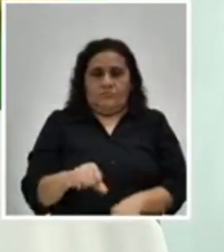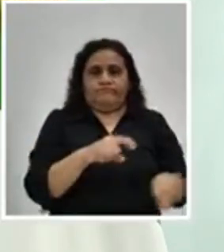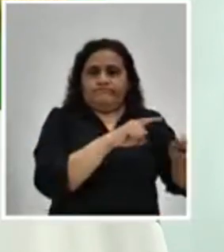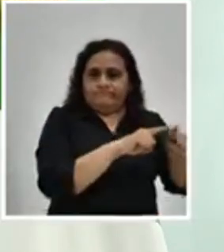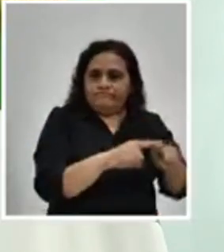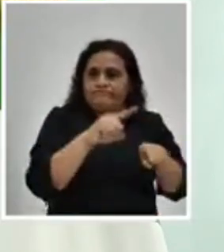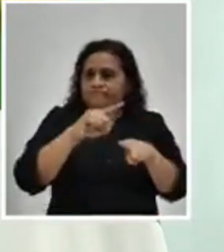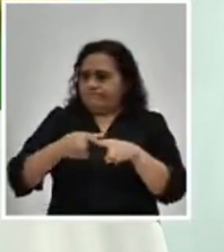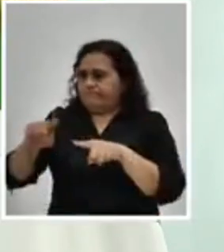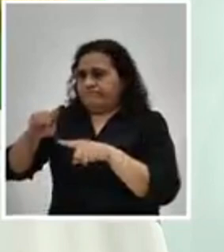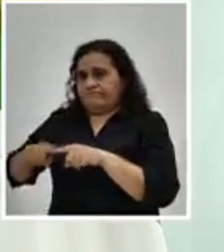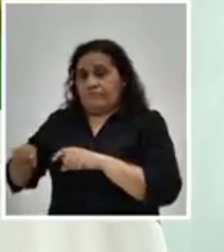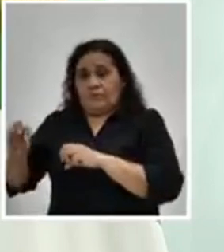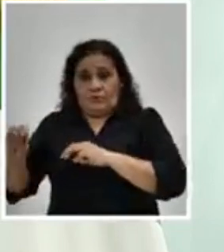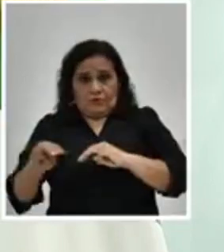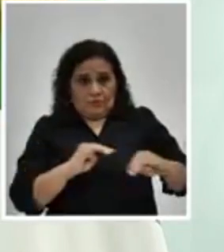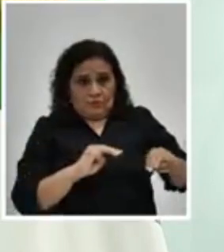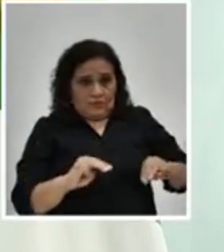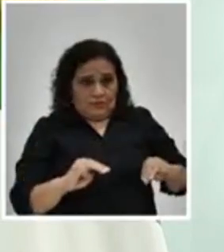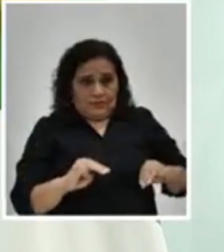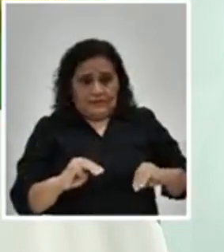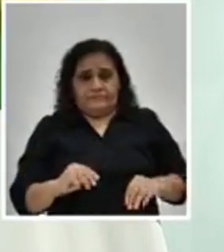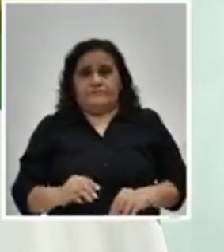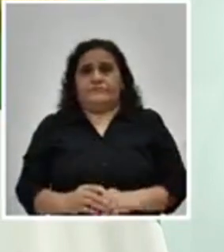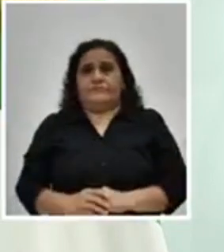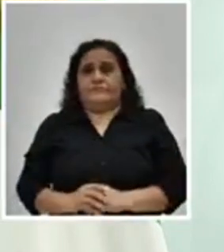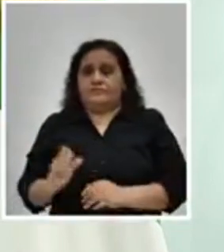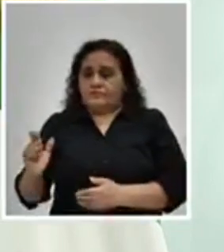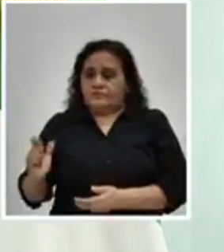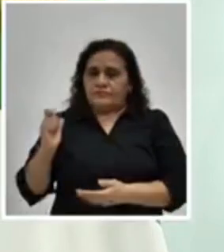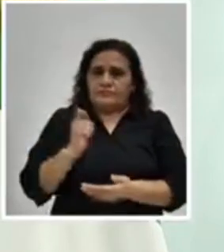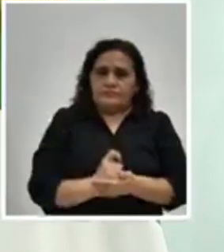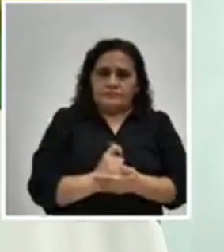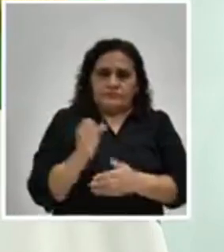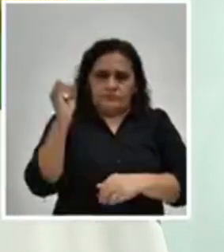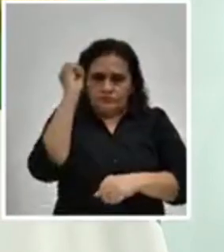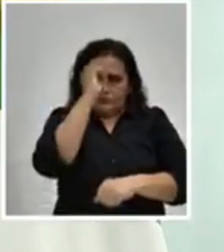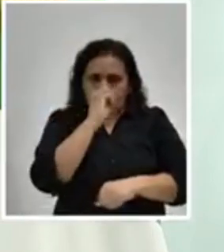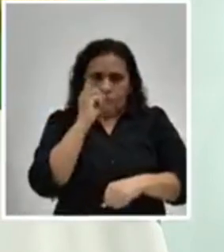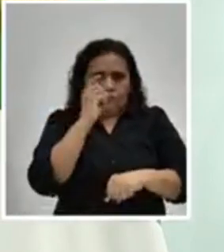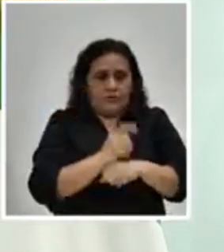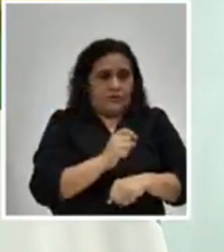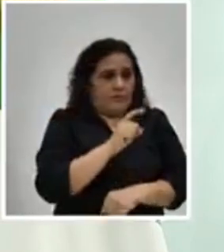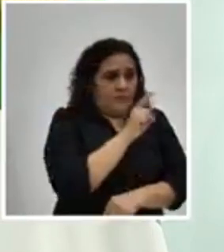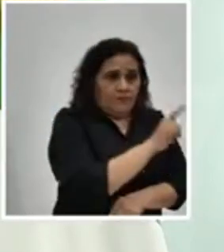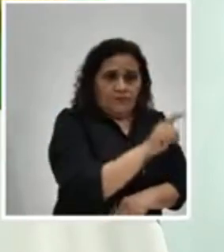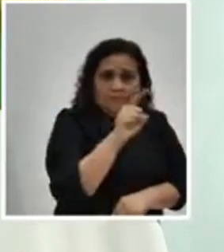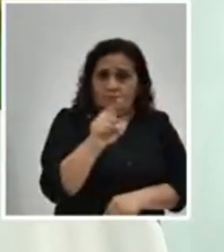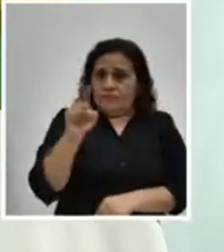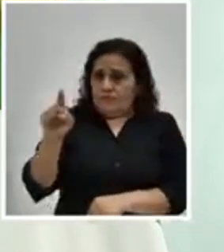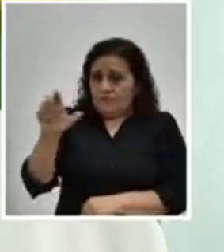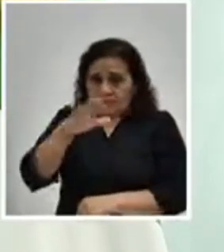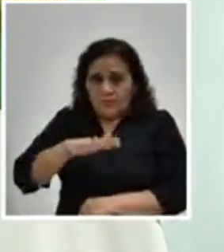la movilidad económica. Las oportunidades han sido para todos los progreseños.